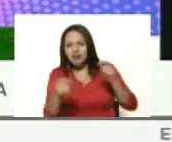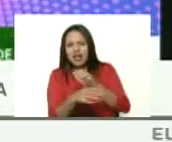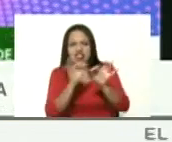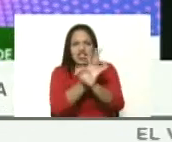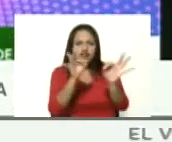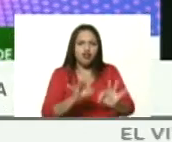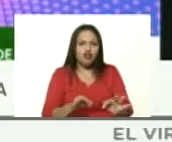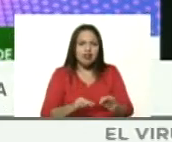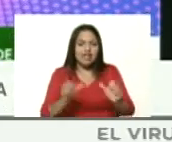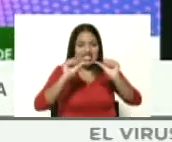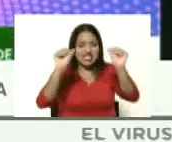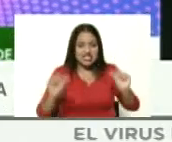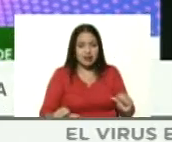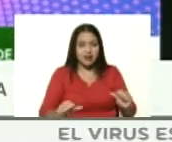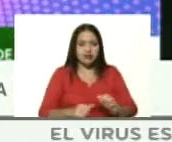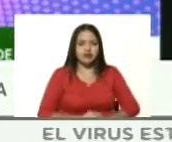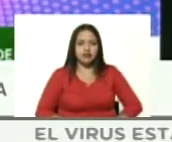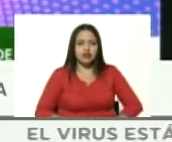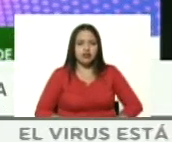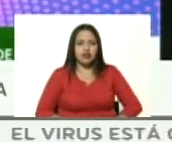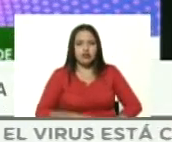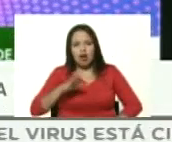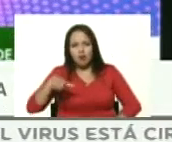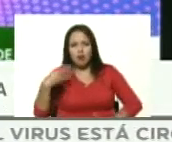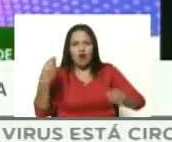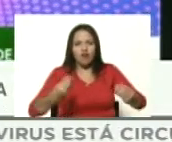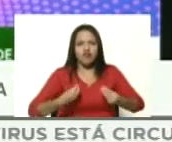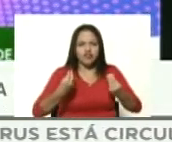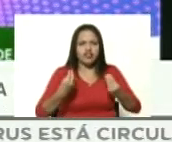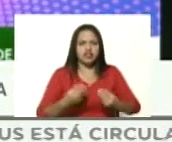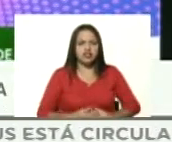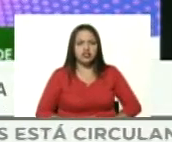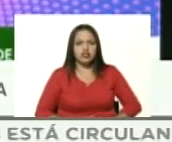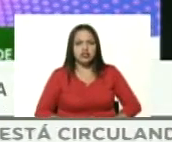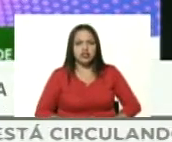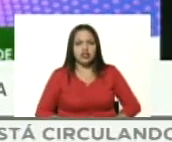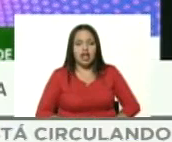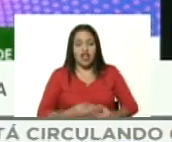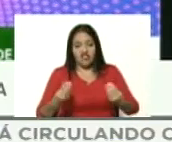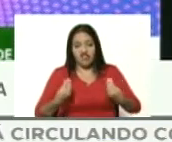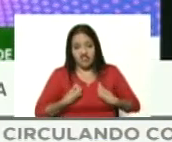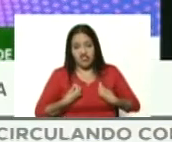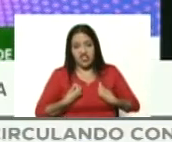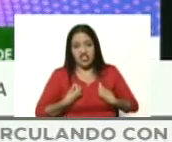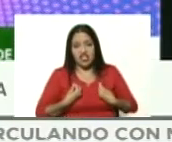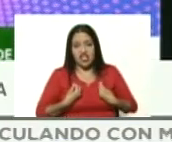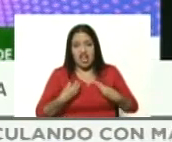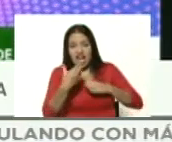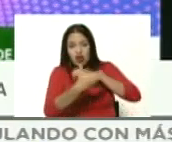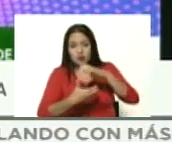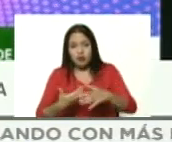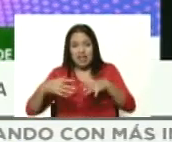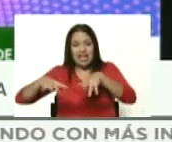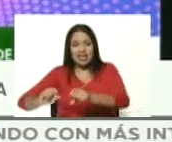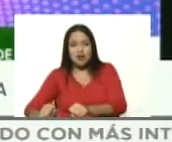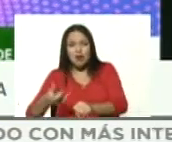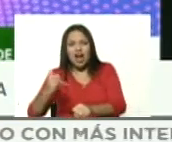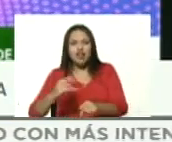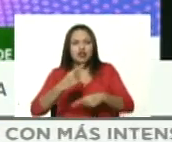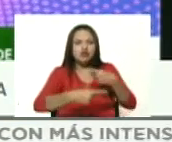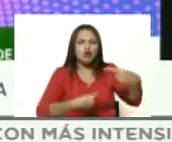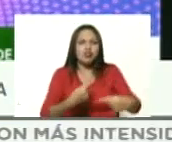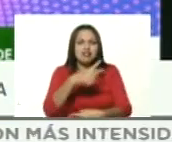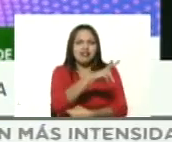modelo para sobrevivir a los daños que el capitalismo salvaje le ha hecho durante 300